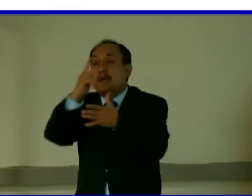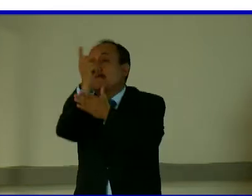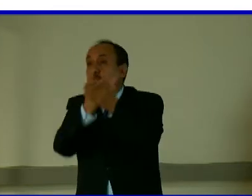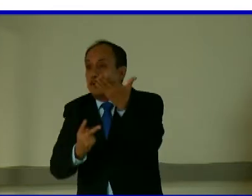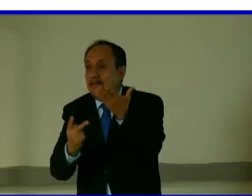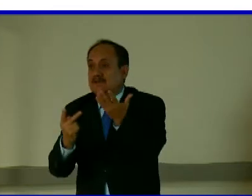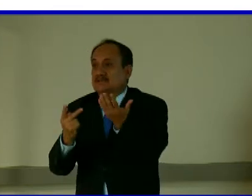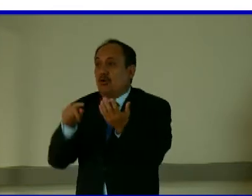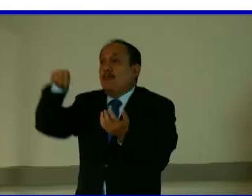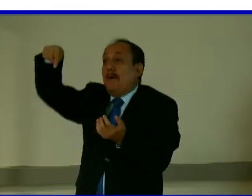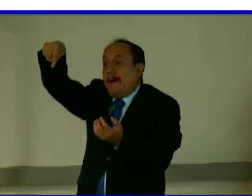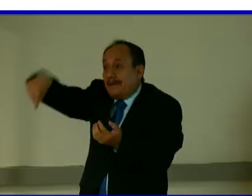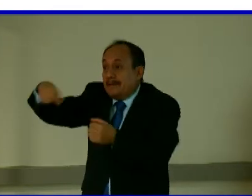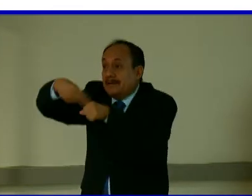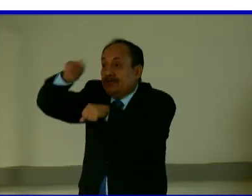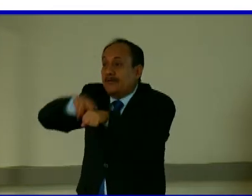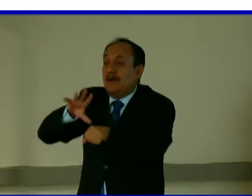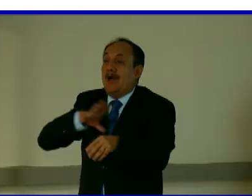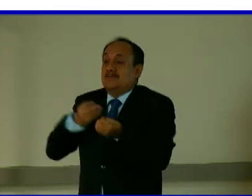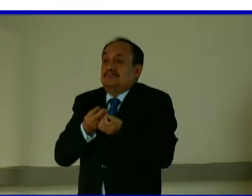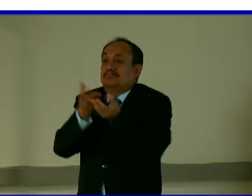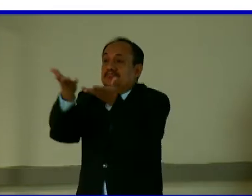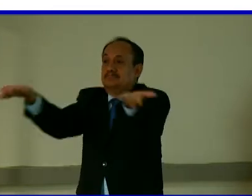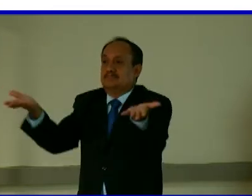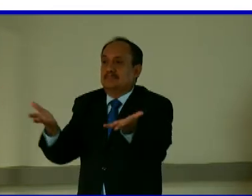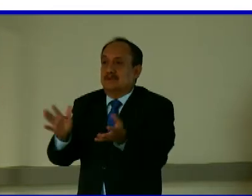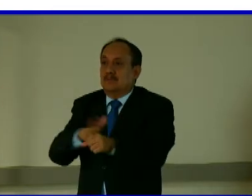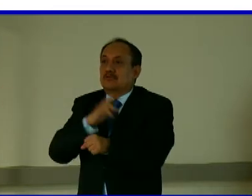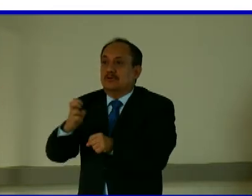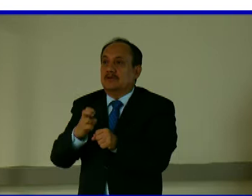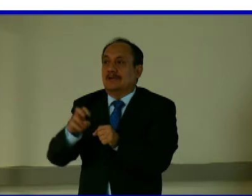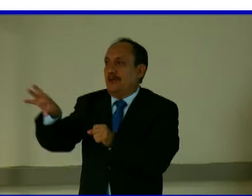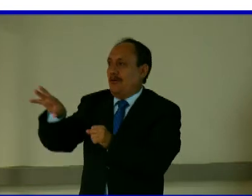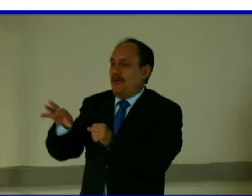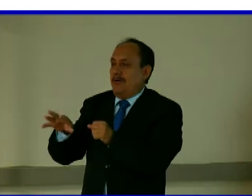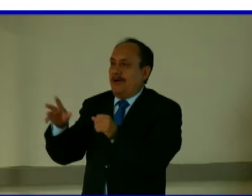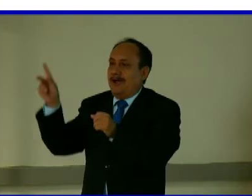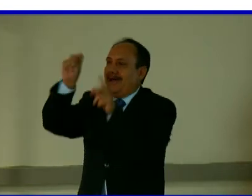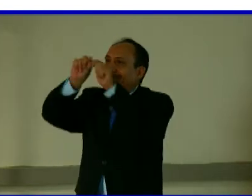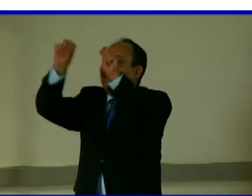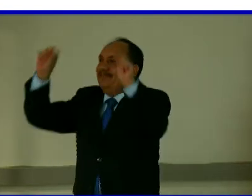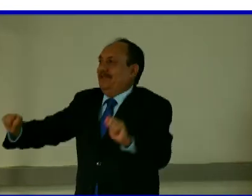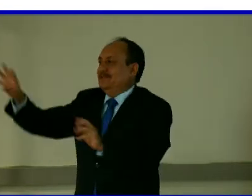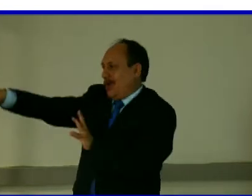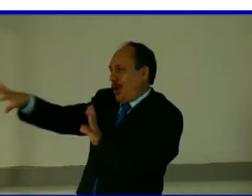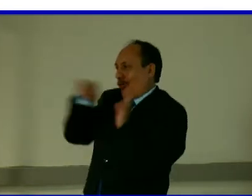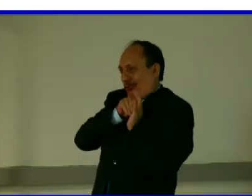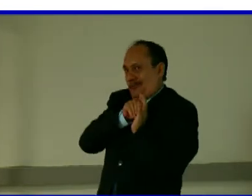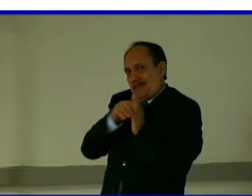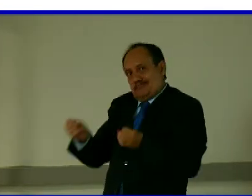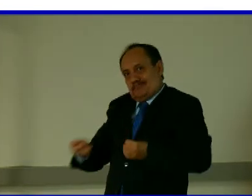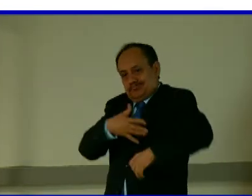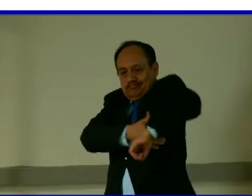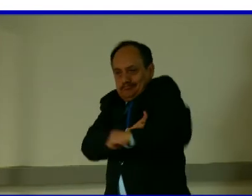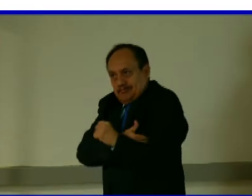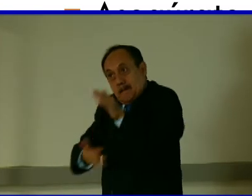como los que ustedes ofrecen aquí. Por eso quiero copia de la tesis, porque Esa me la llevo para